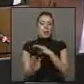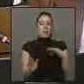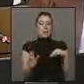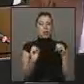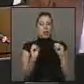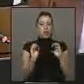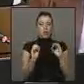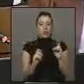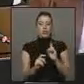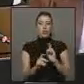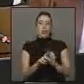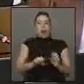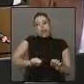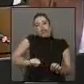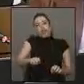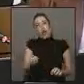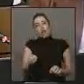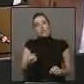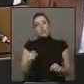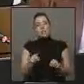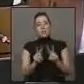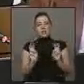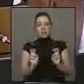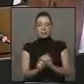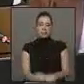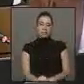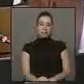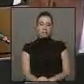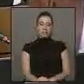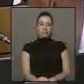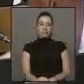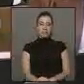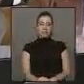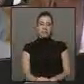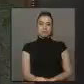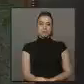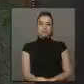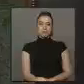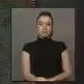Ministerio de Educación y no van a dar el brazo a torcer en esa materia. He dicho, señor presidente. Muchas gracias.